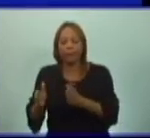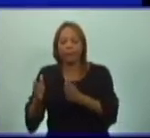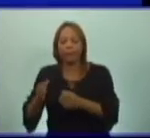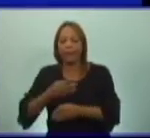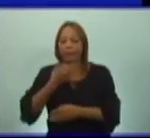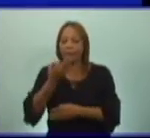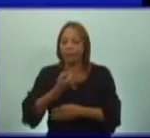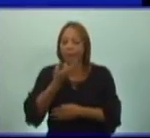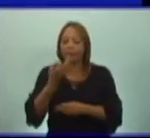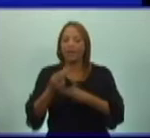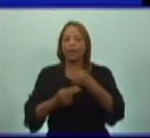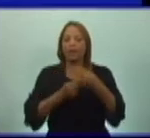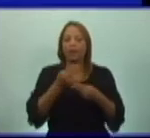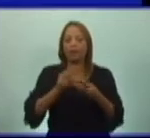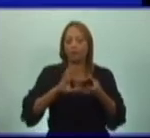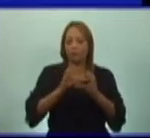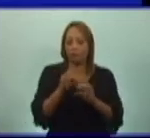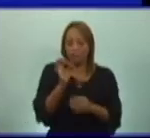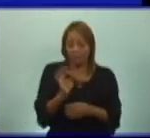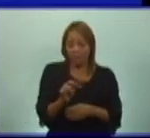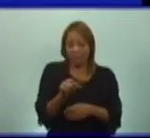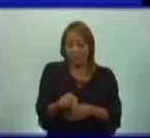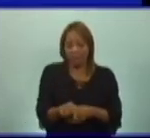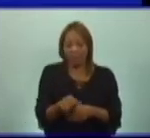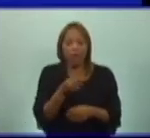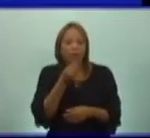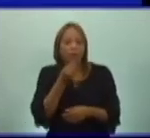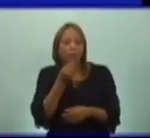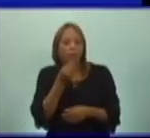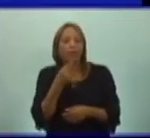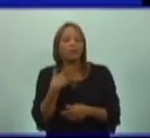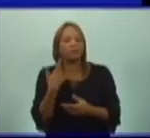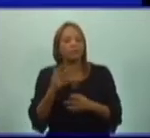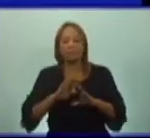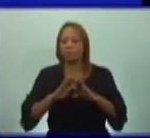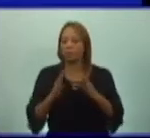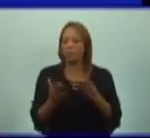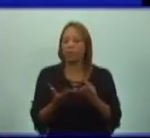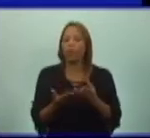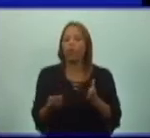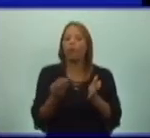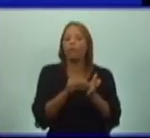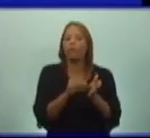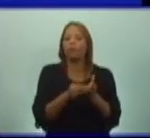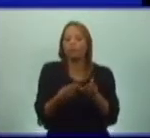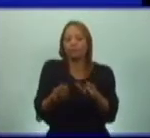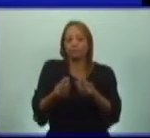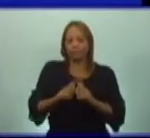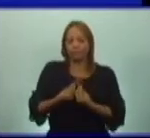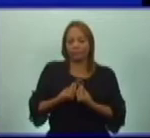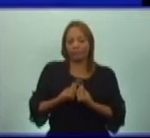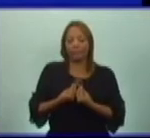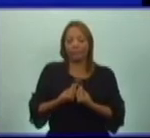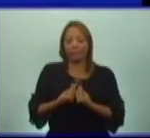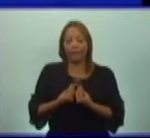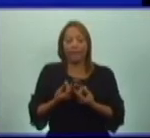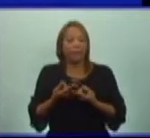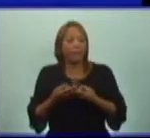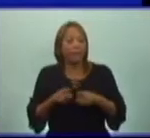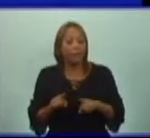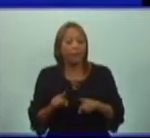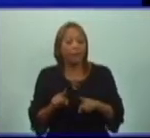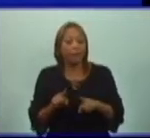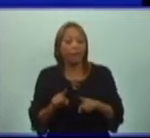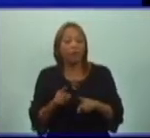lo realizan de esa manera, pueden obtener la totalidad de los puntos. Pero los